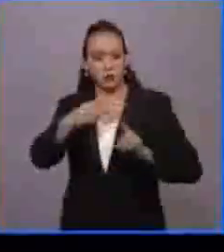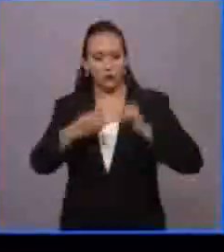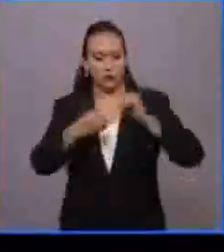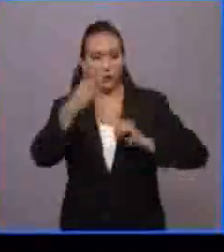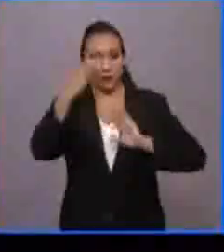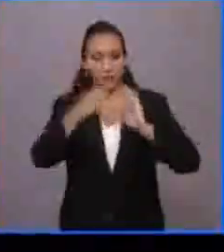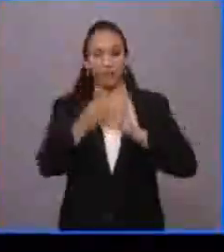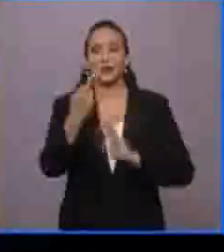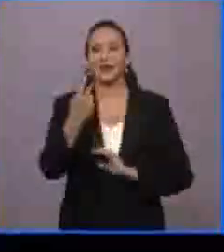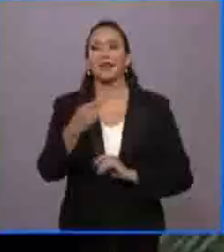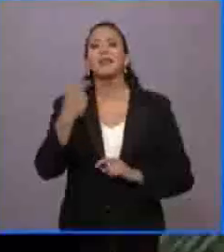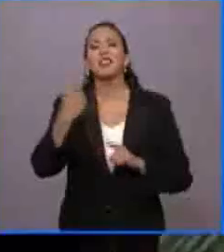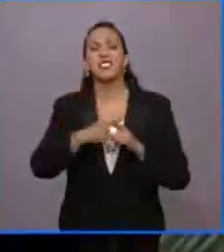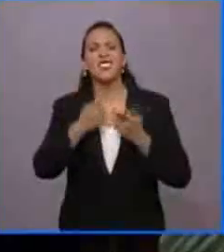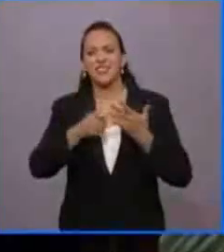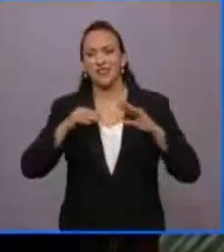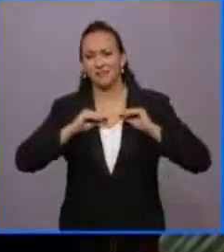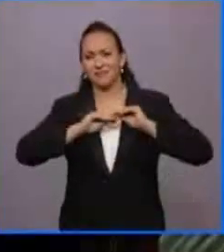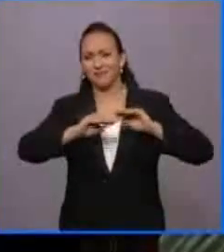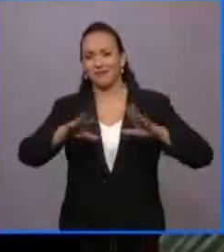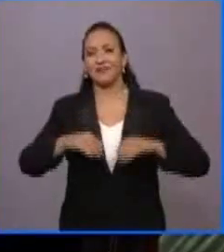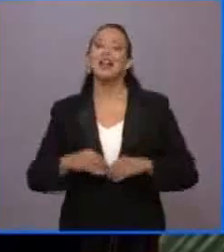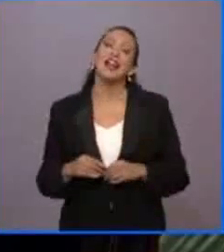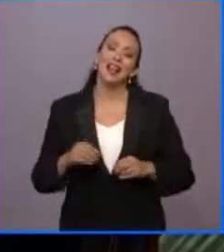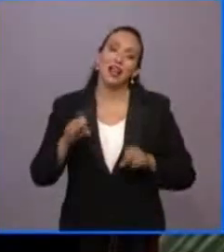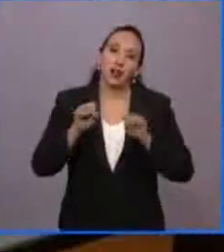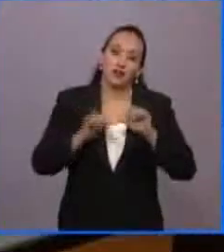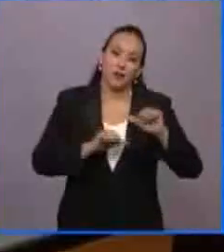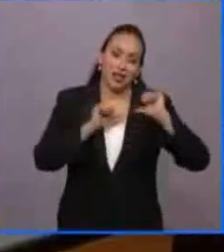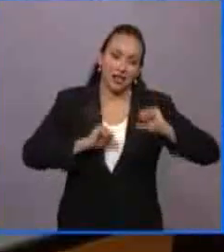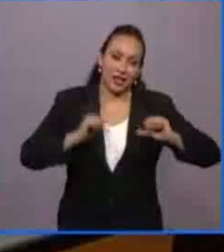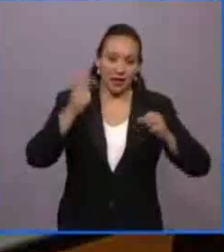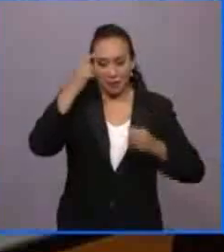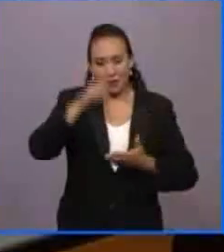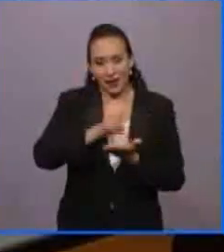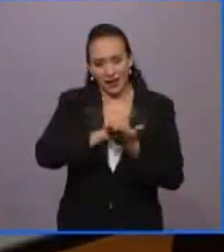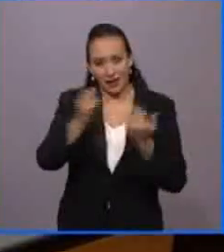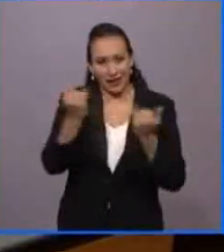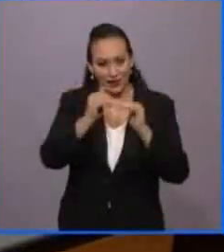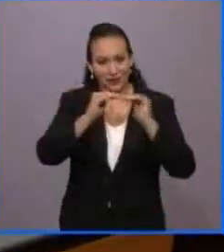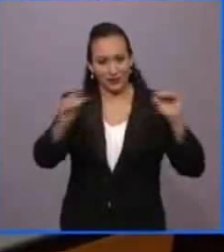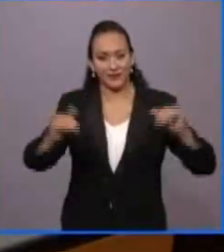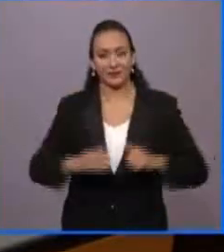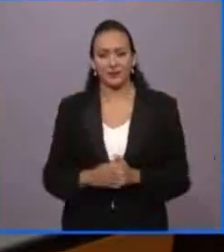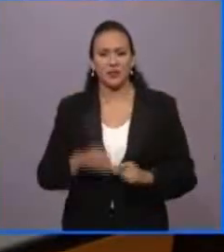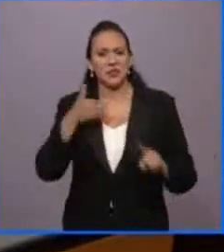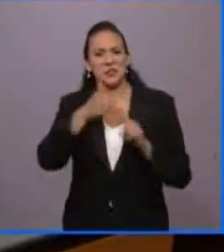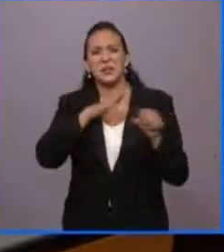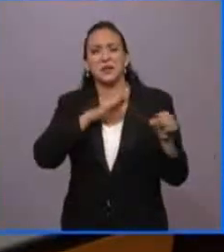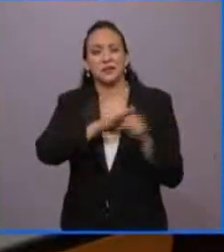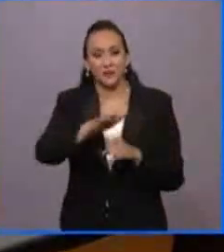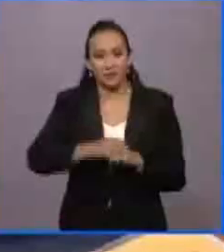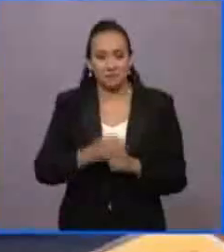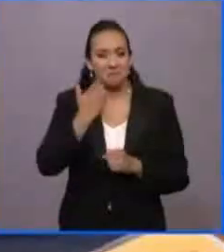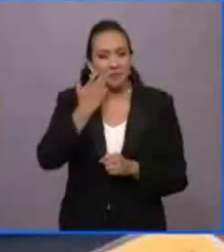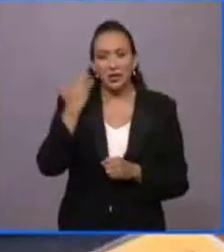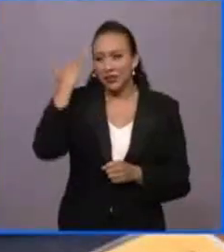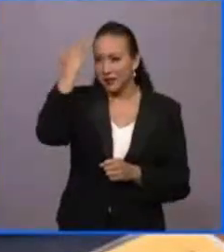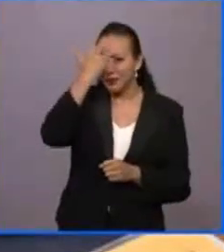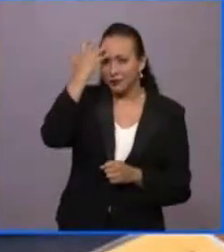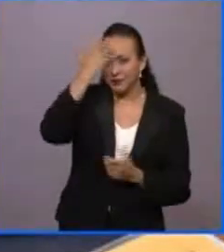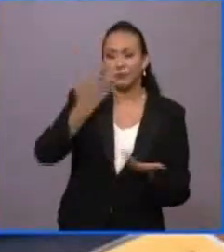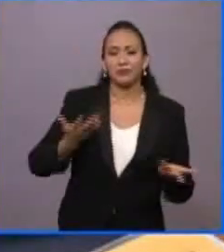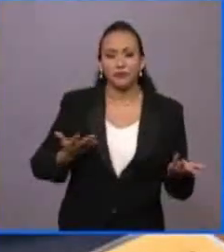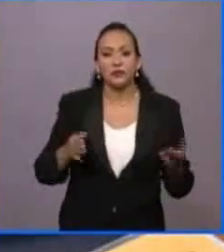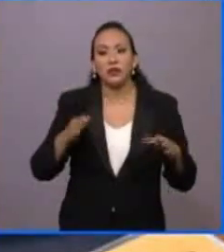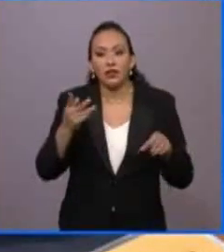2025 impartido por la Dirección General de Igualdad de Derechos y Paridad de Género. El objetivo es conocer, analizar y